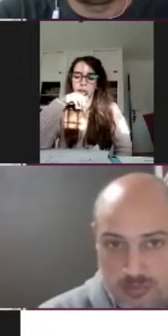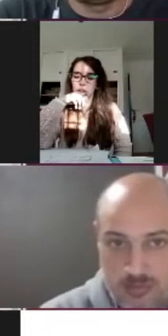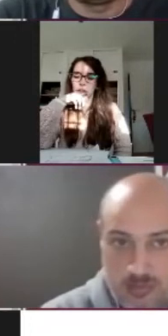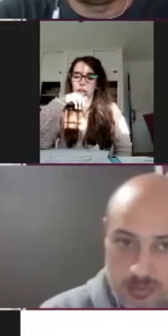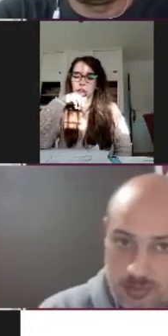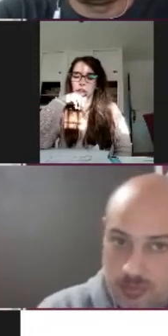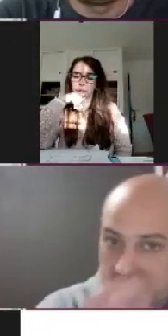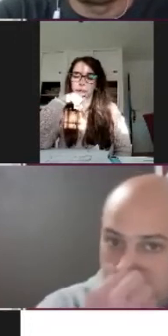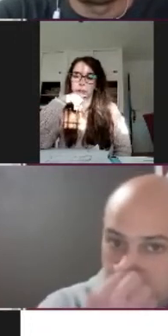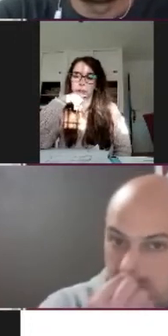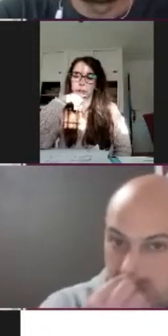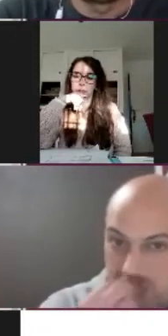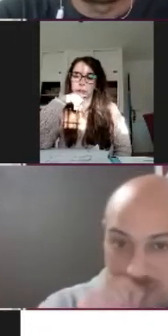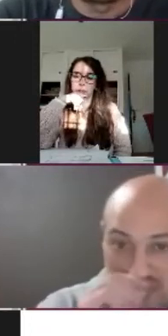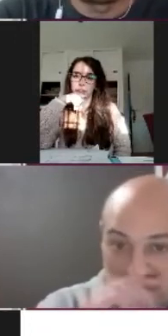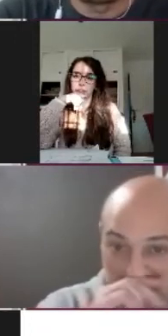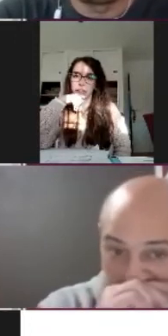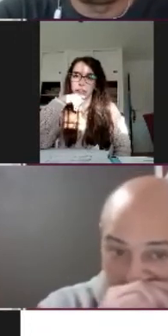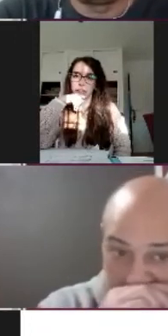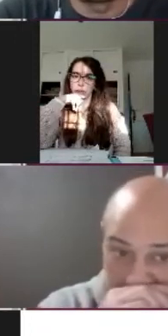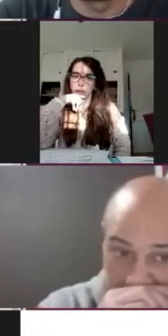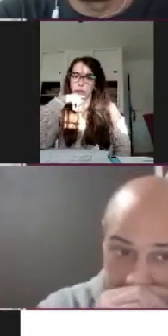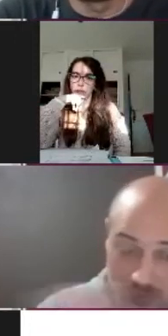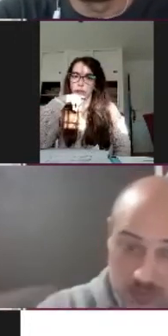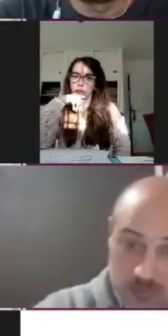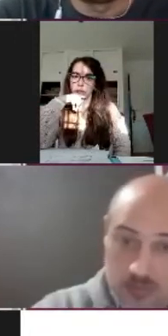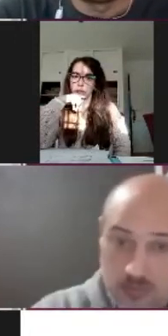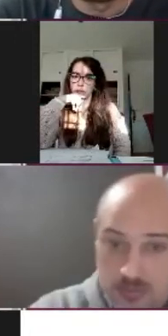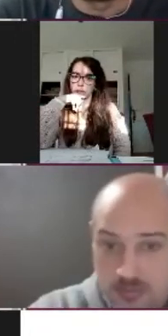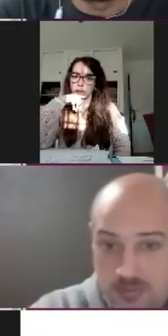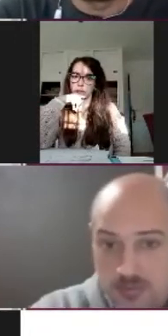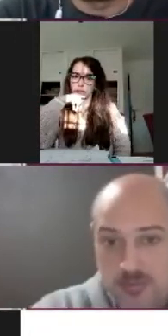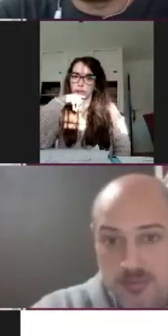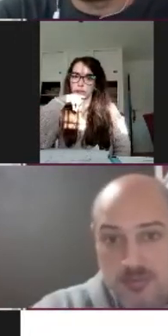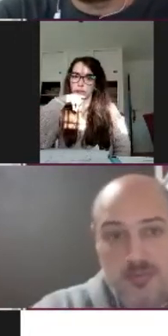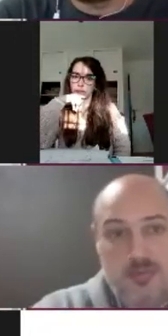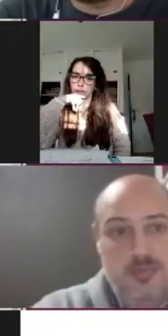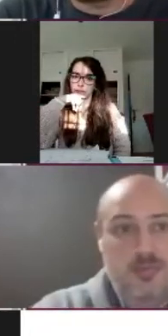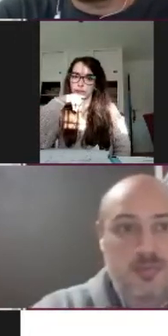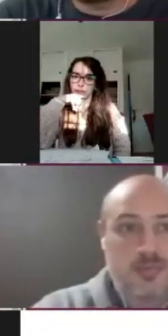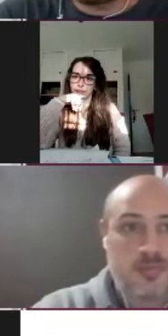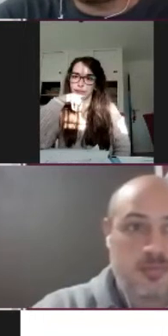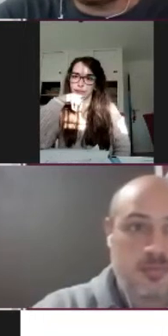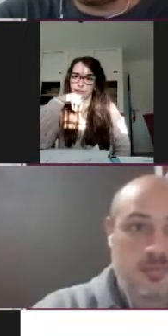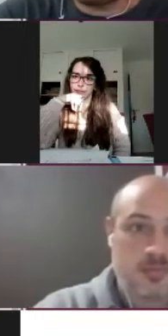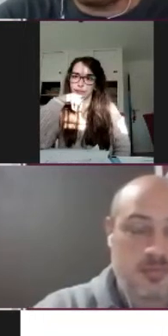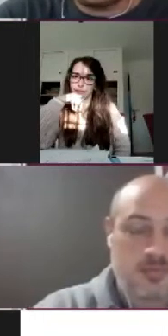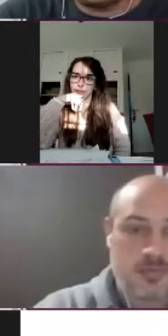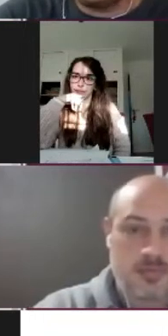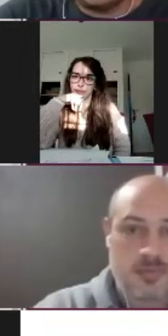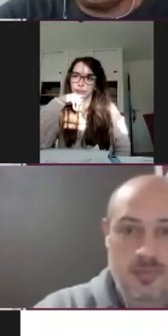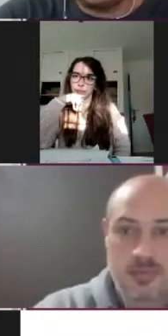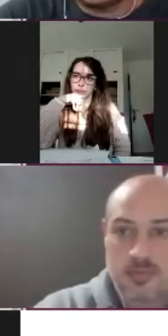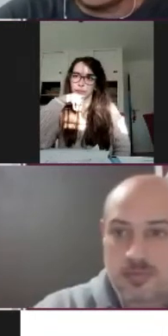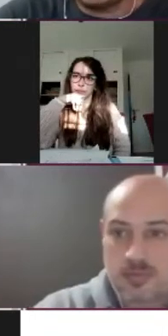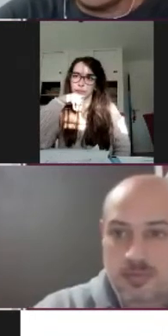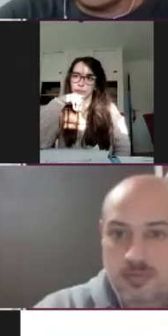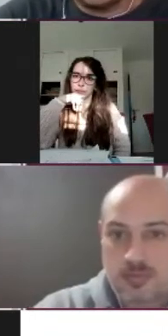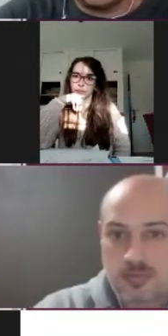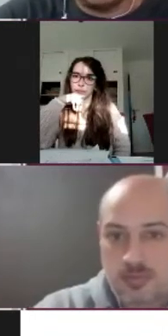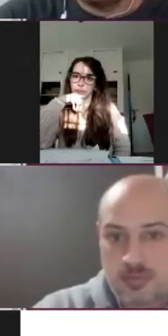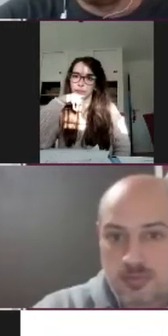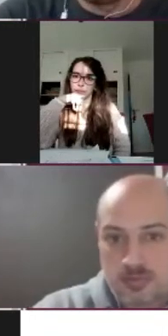No, no sé, no tengo que fijar Bueno, cuánto listo. está cobrando. Bueno, seguí, Carlos, seguí. La persona cobraba más del mínimo hasta